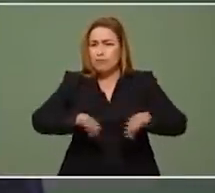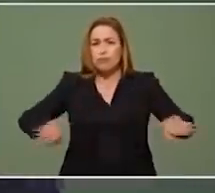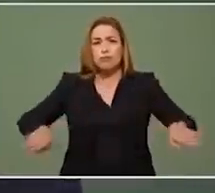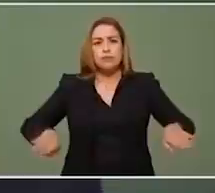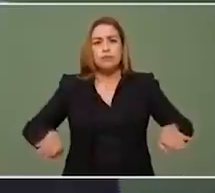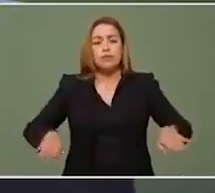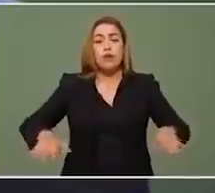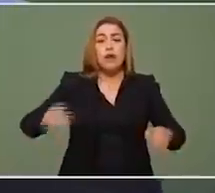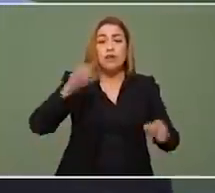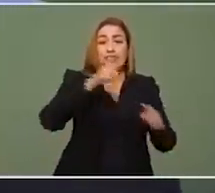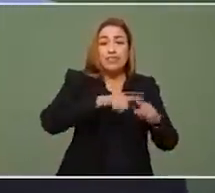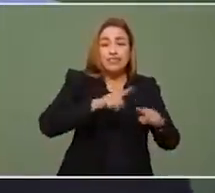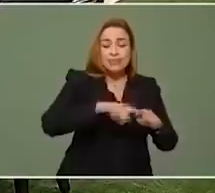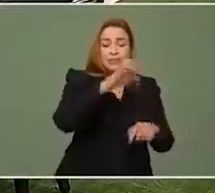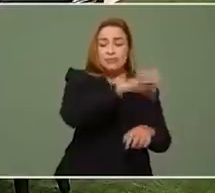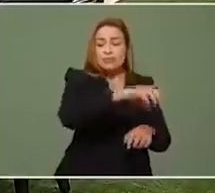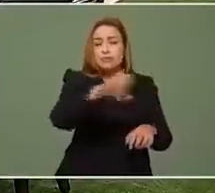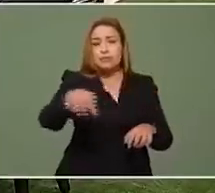policíacas